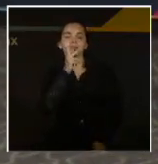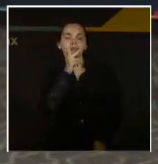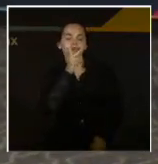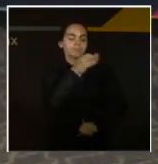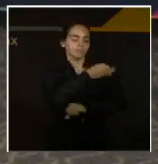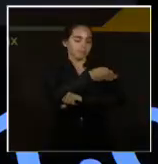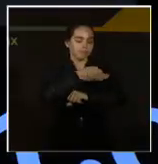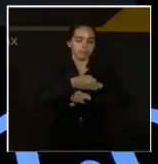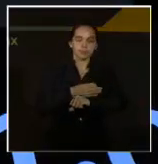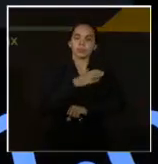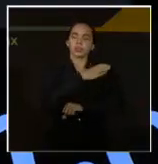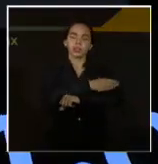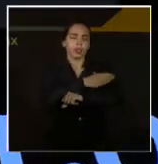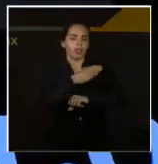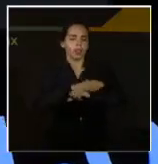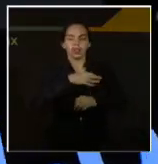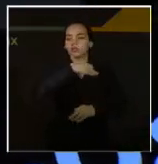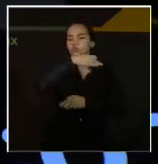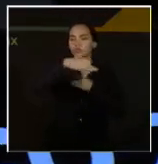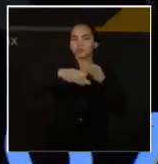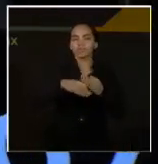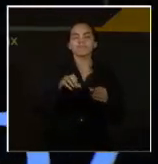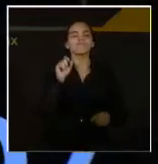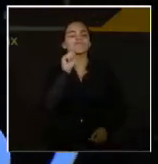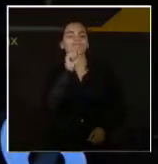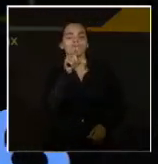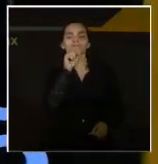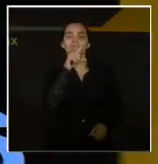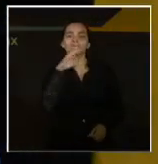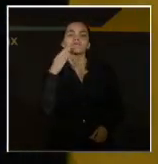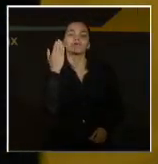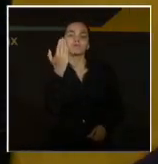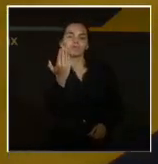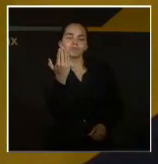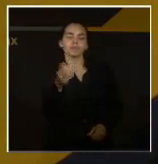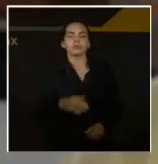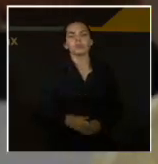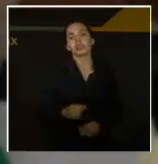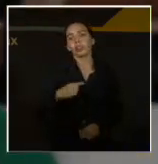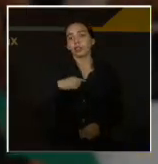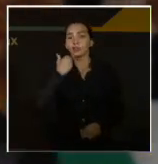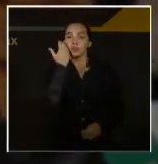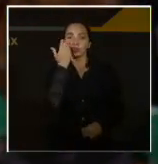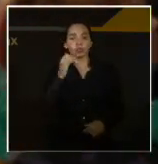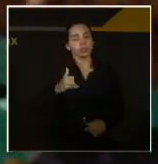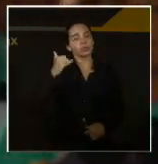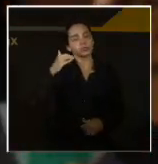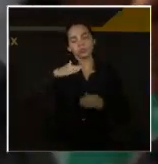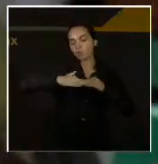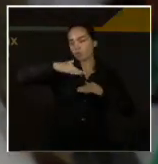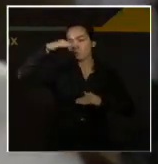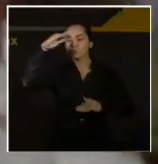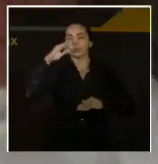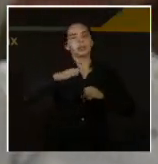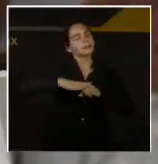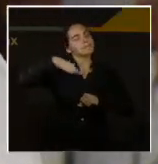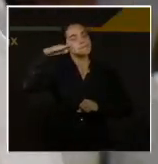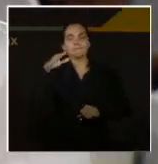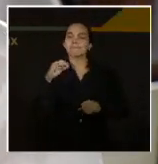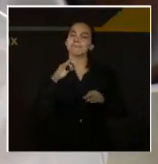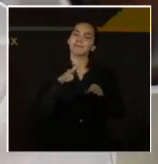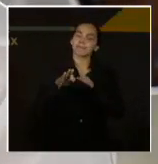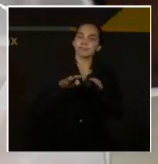con todas y todos ustedes el mismo anhelo. Yo quiero que Yucatán progrese, quiero que haya más